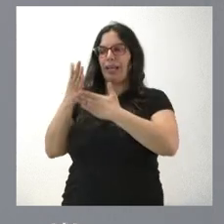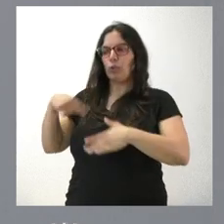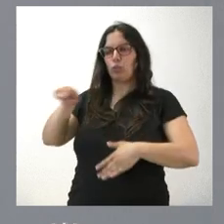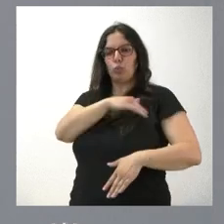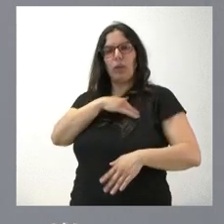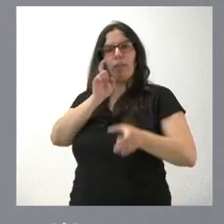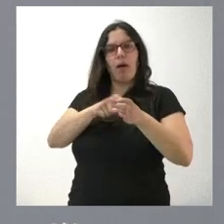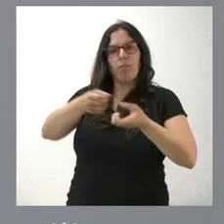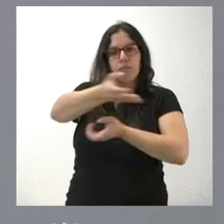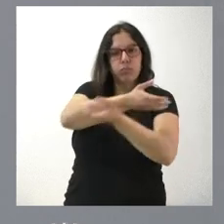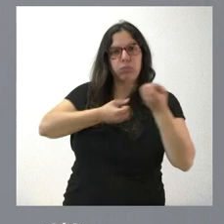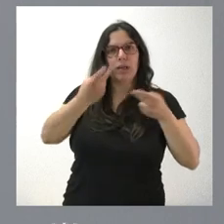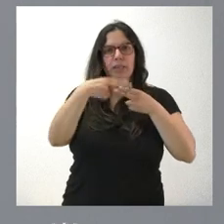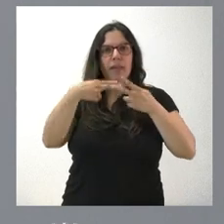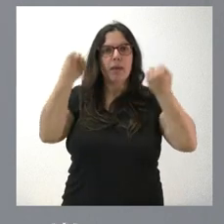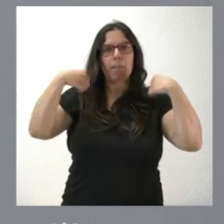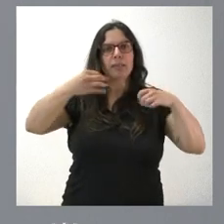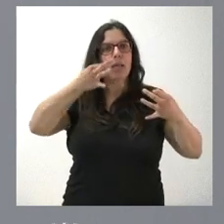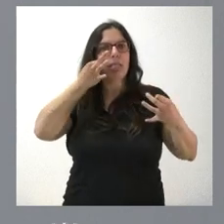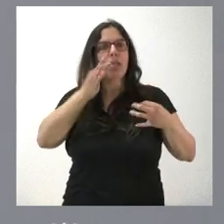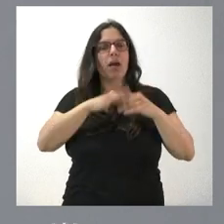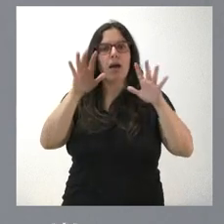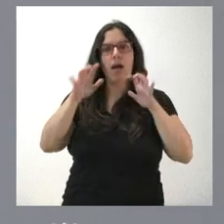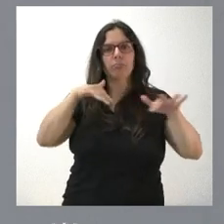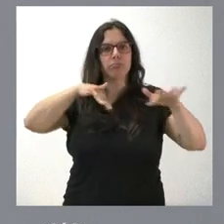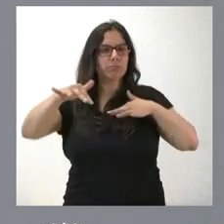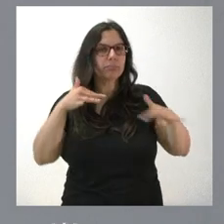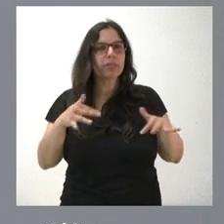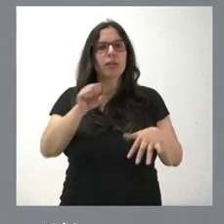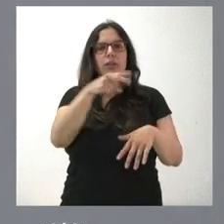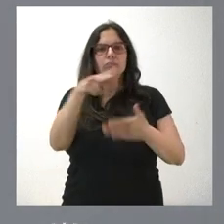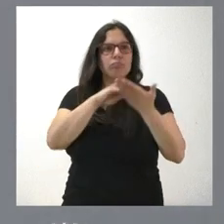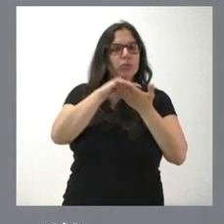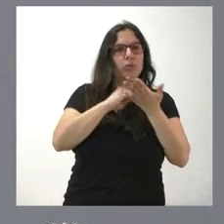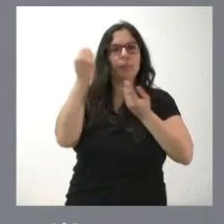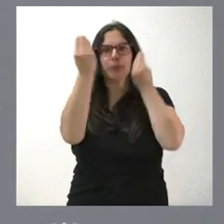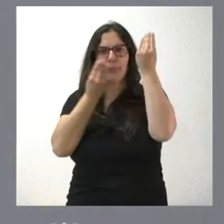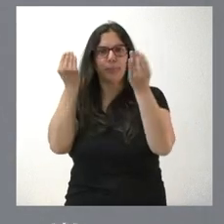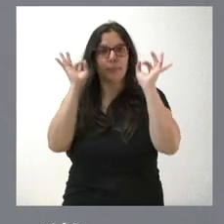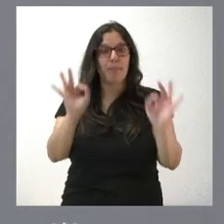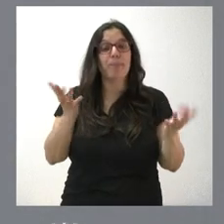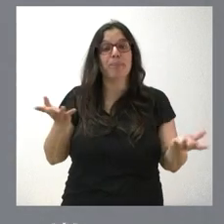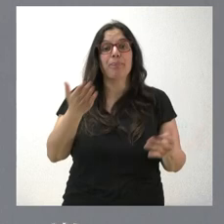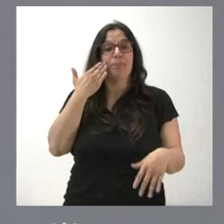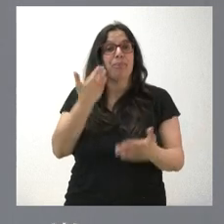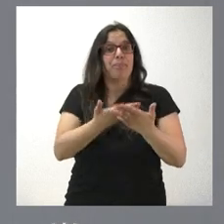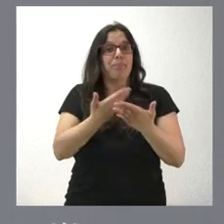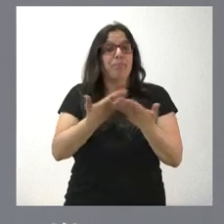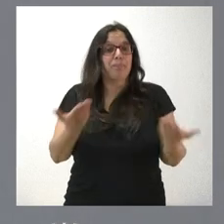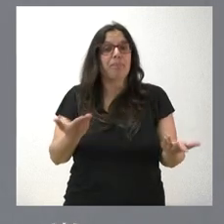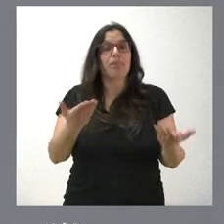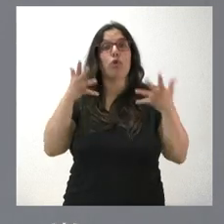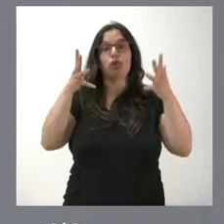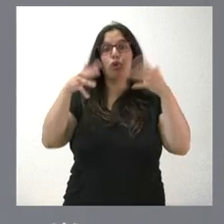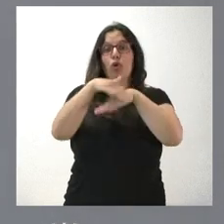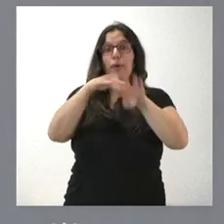permite interactuar en actividades prácticas que promueven el aprendizaje activo y la resolución de problemas. Por tanto, como han podido ver ustedes, en el Consejo